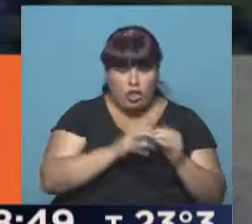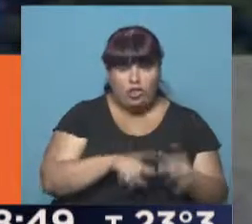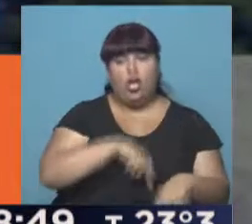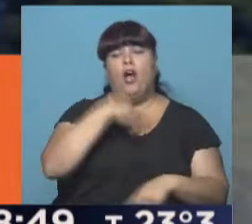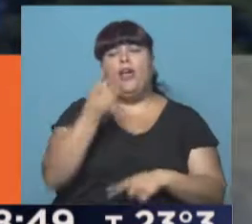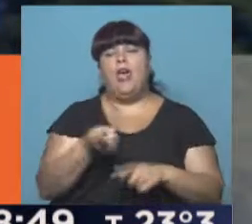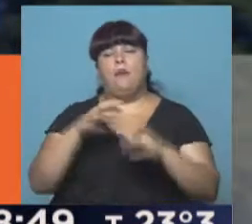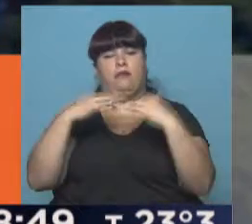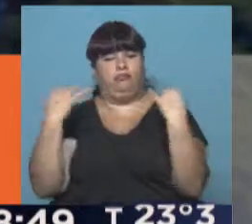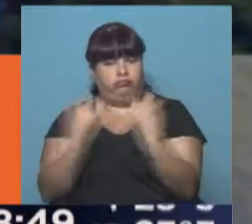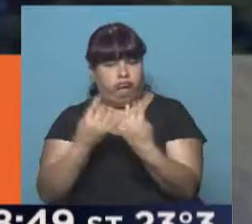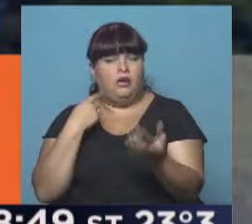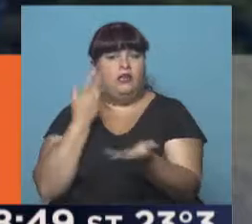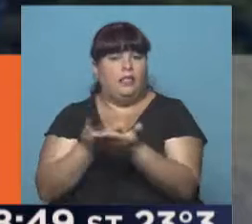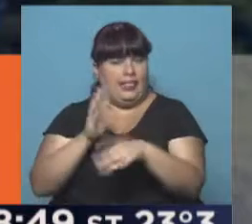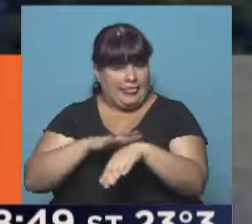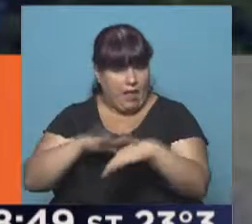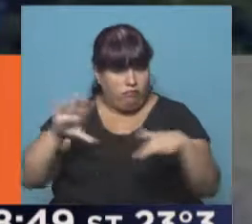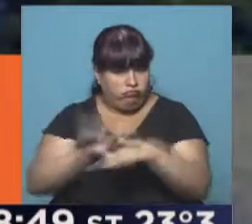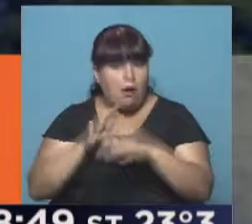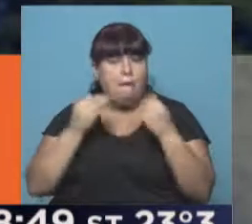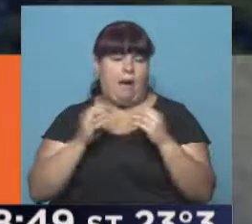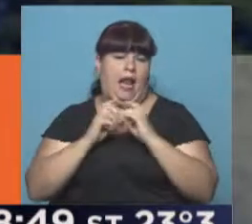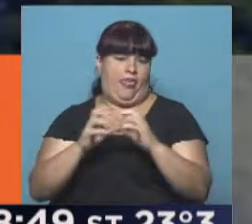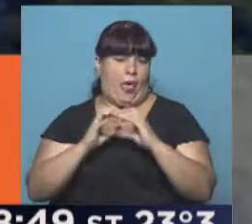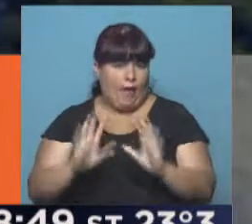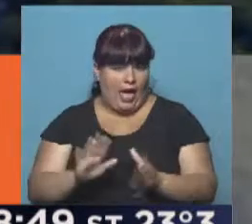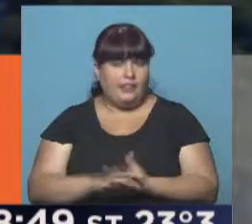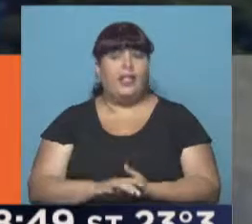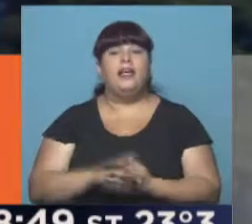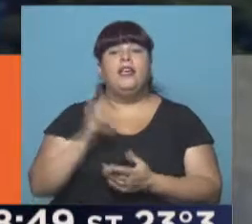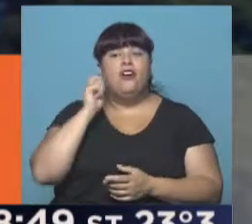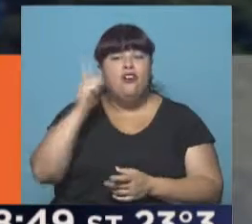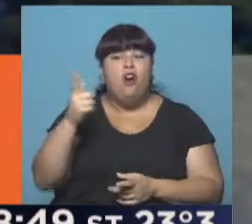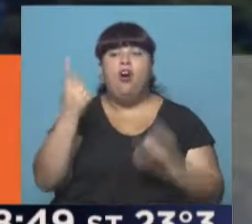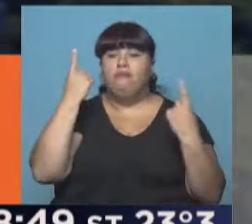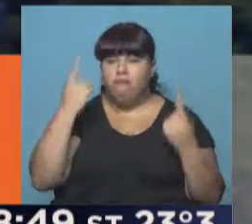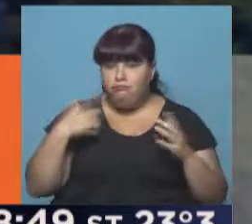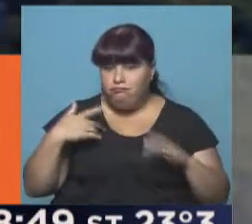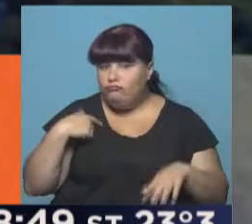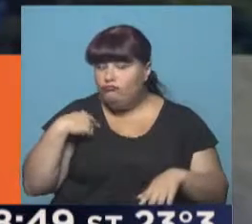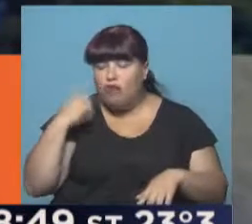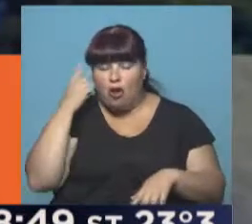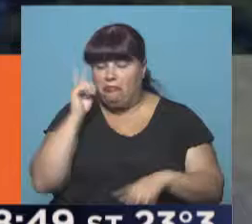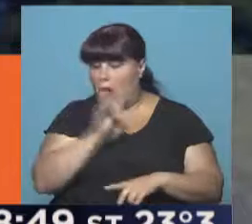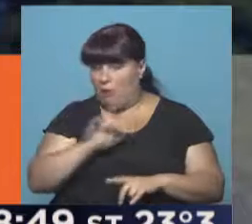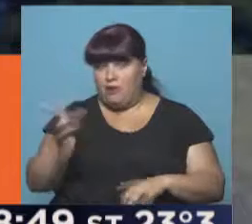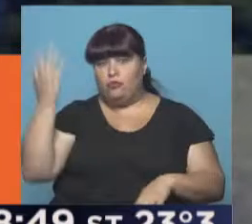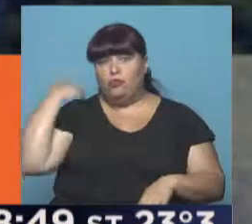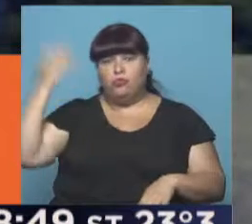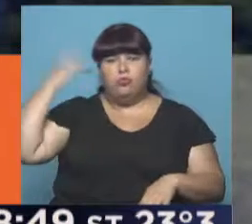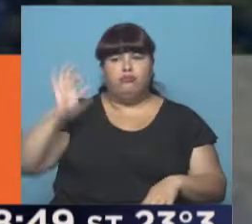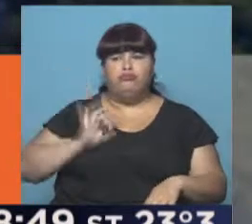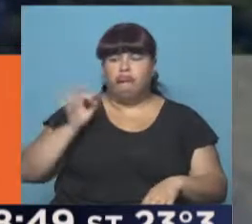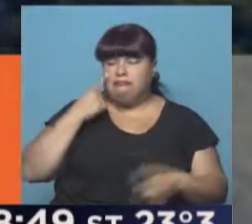llegaron con el tiempo suficiente como para permitir ese debate y se dio algo que realmente yo no lo veía durante los